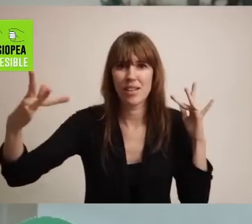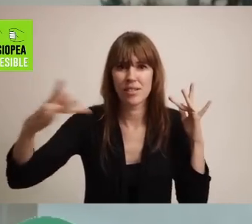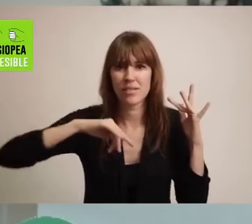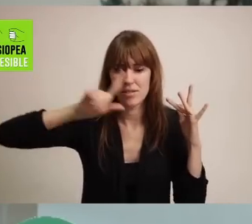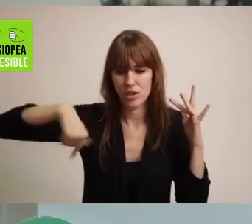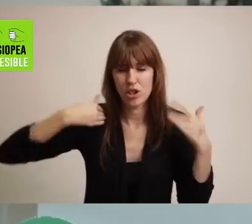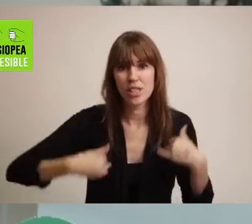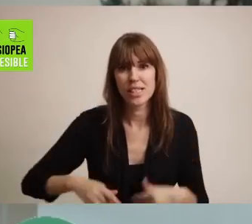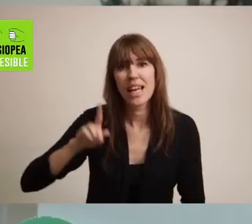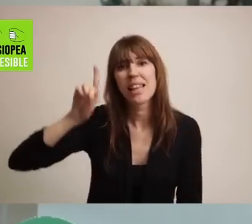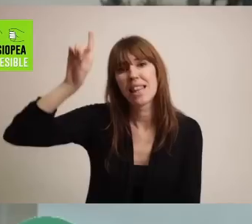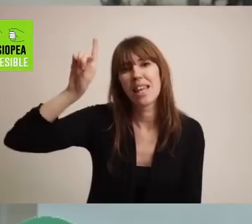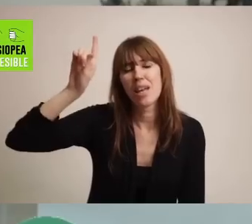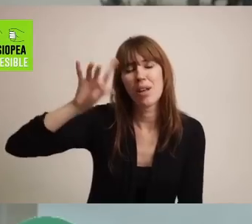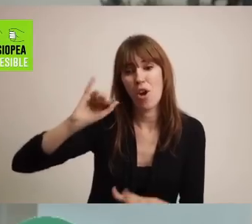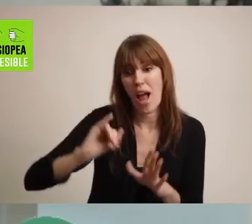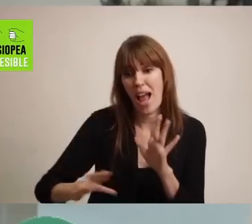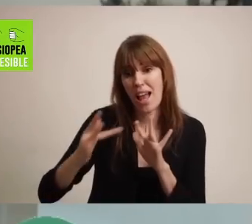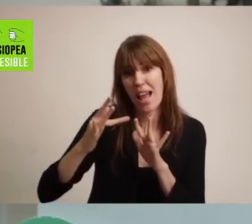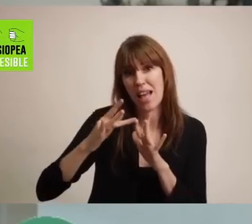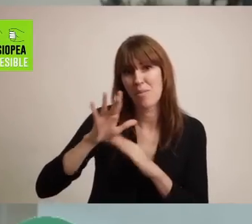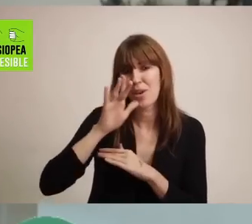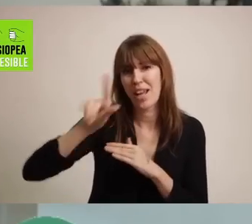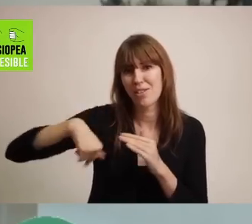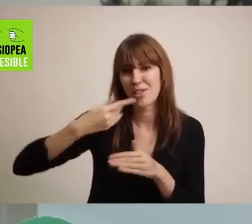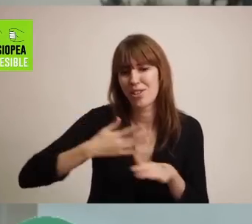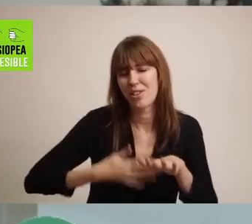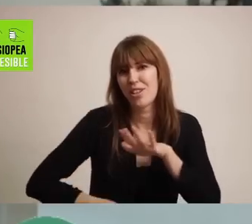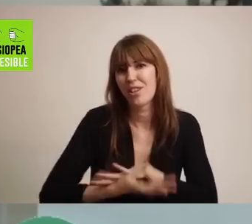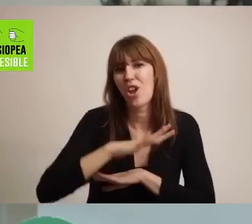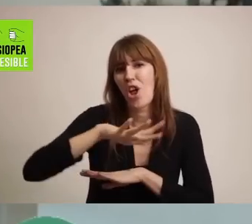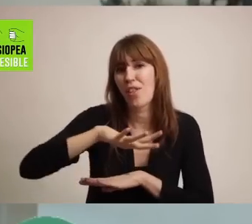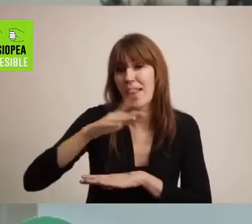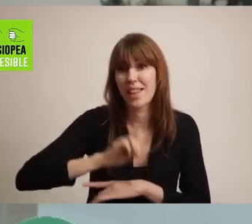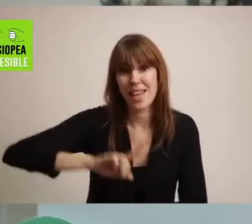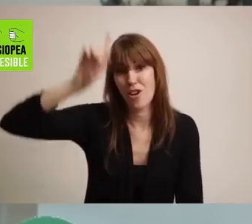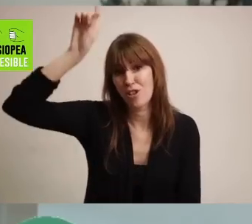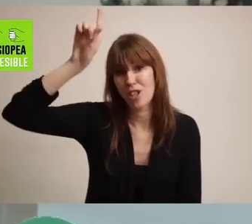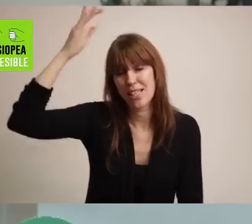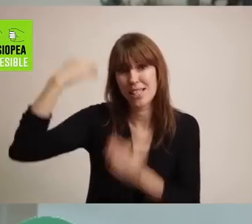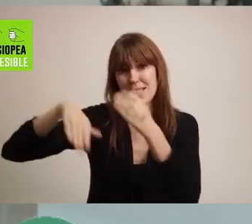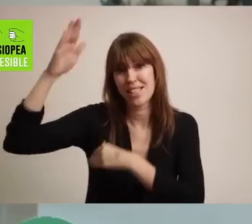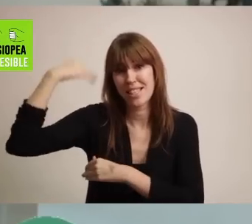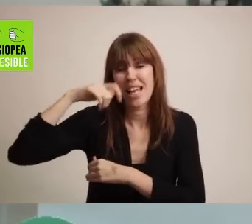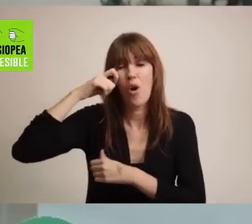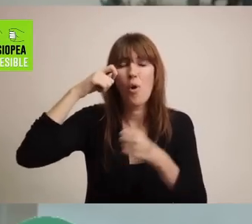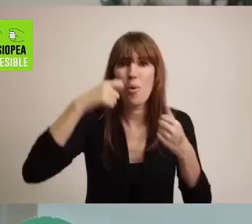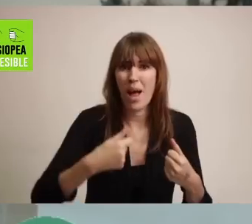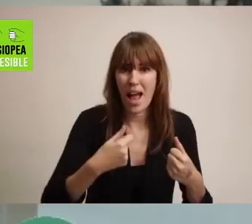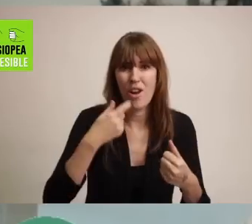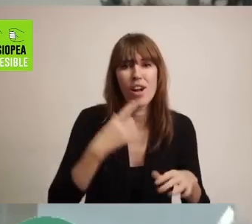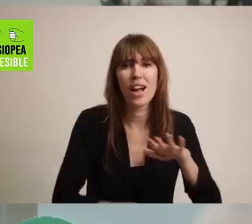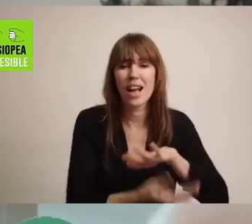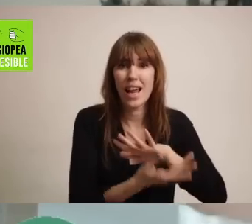divino, porque procedemos de esos dioses que son los que crearon al ser humano como raza, y nuestra